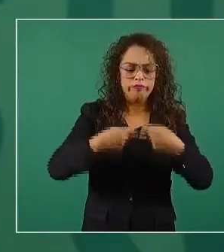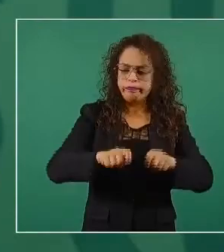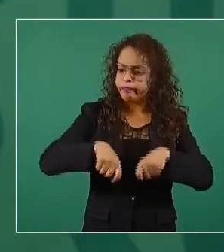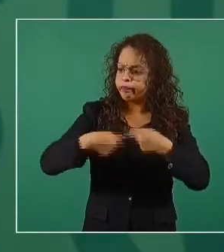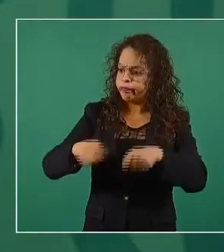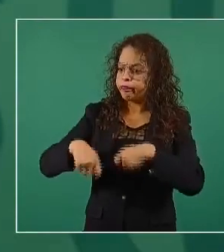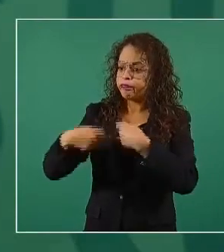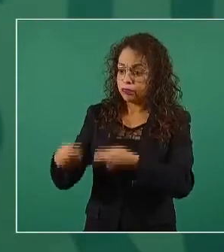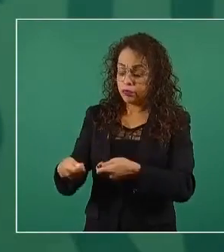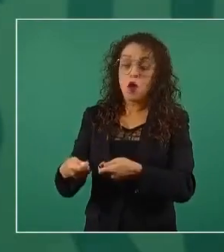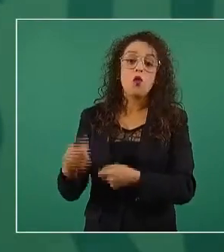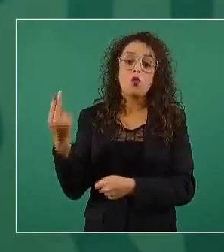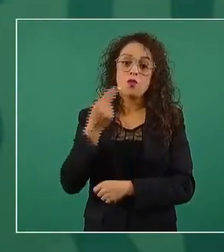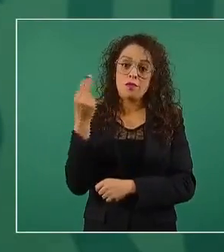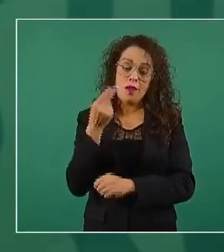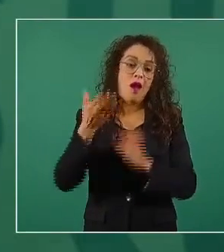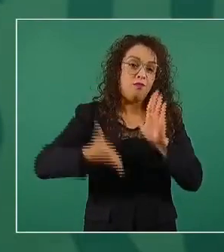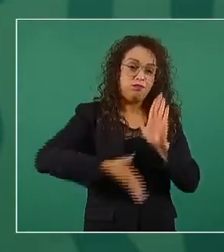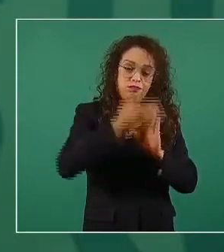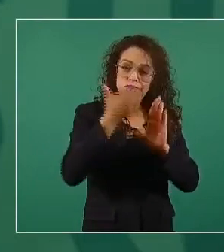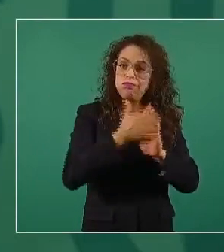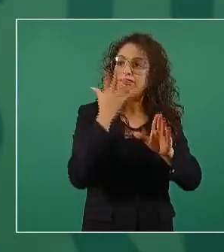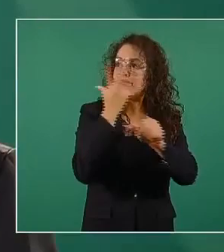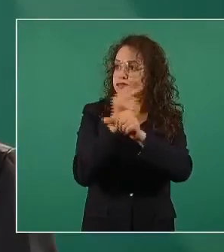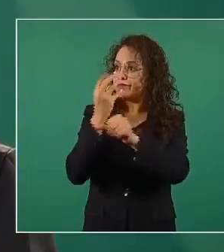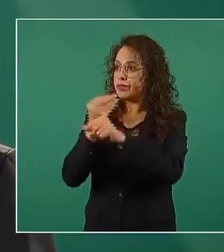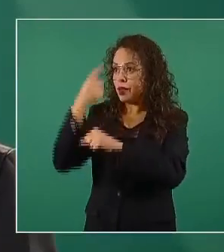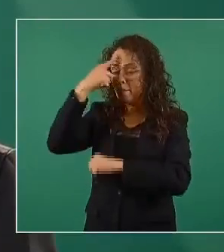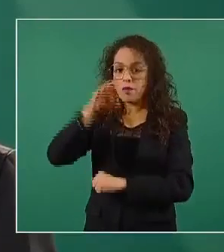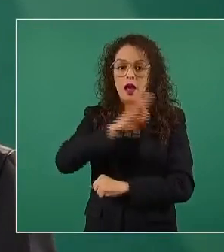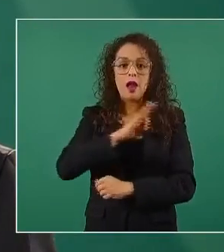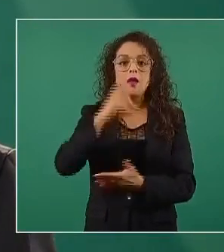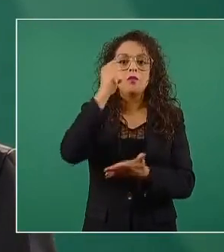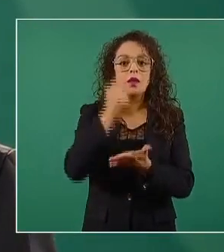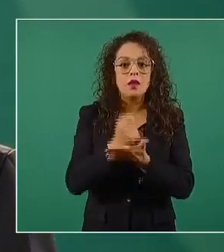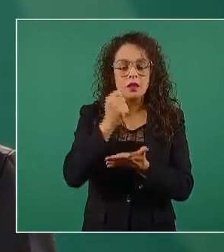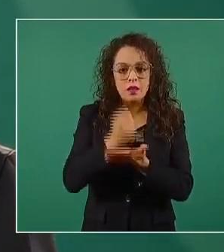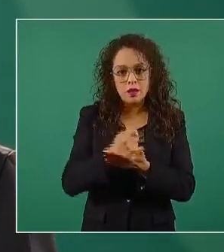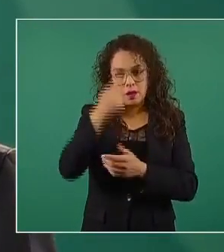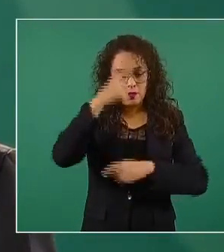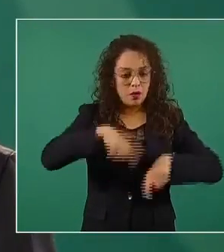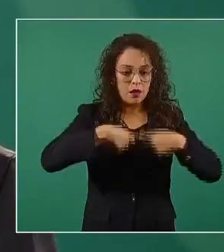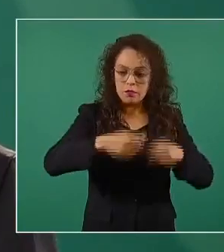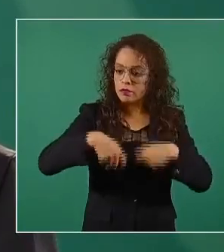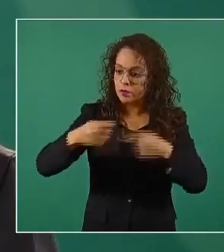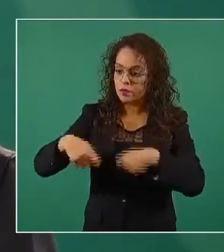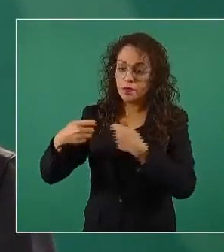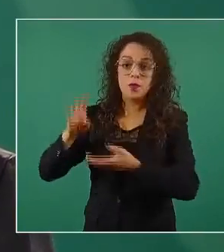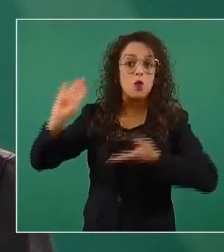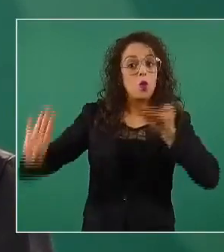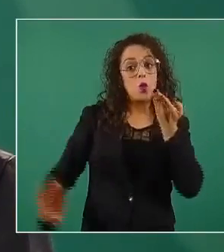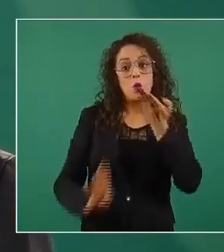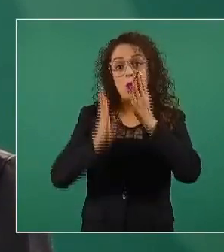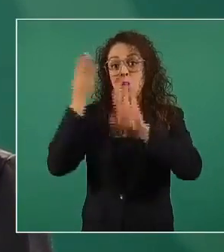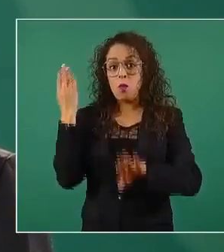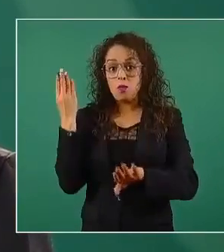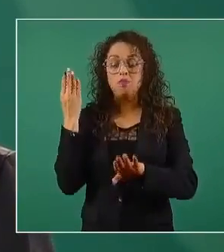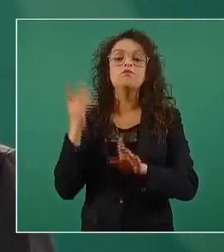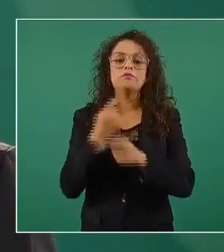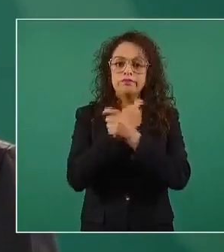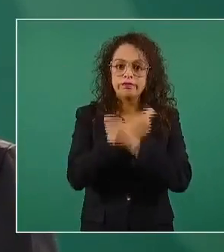la inclusión y para la rehabilitación. Centros de tecnología mundial que son atendidos por los mejores